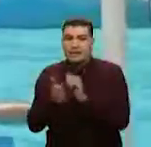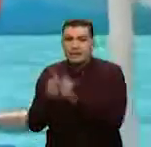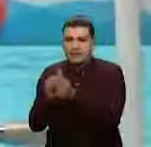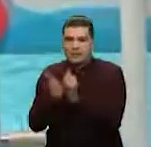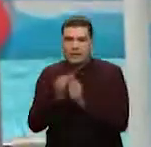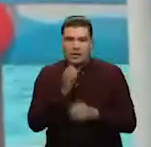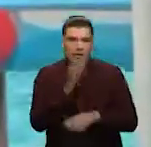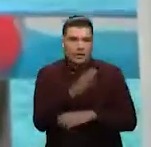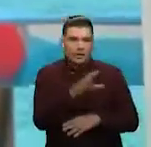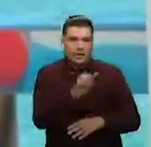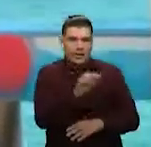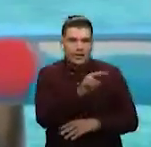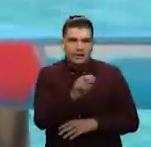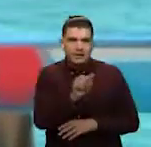cazadores y vida en el agua